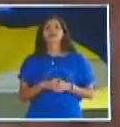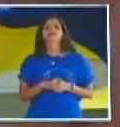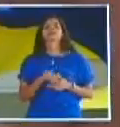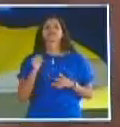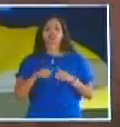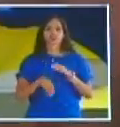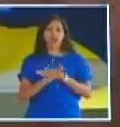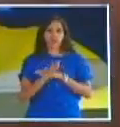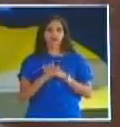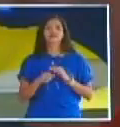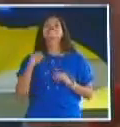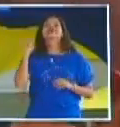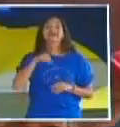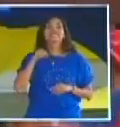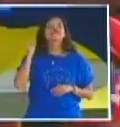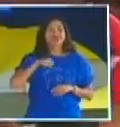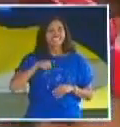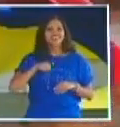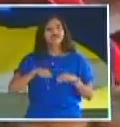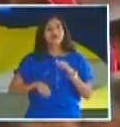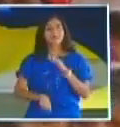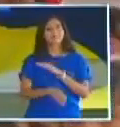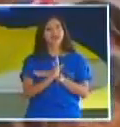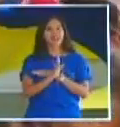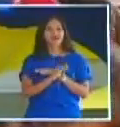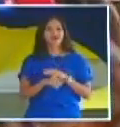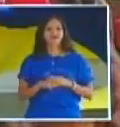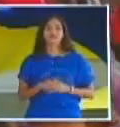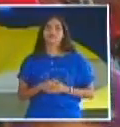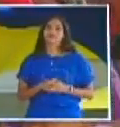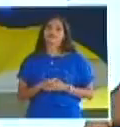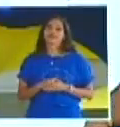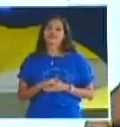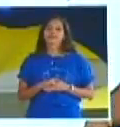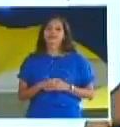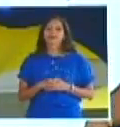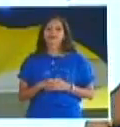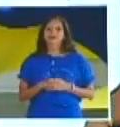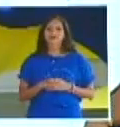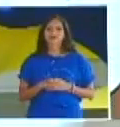sí va, sí, sí, sí va.